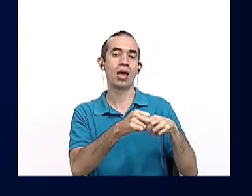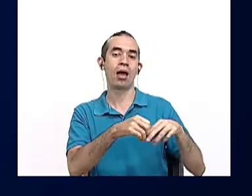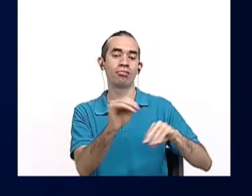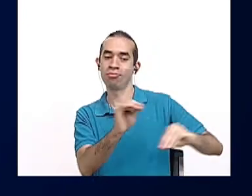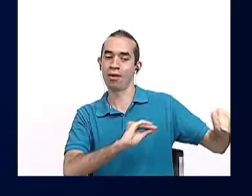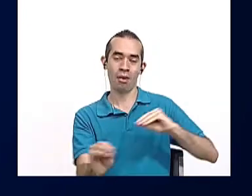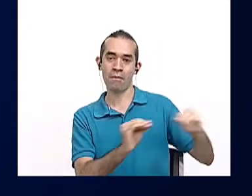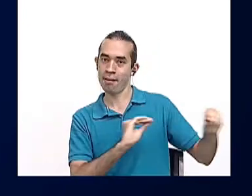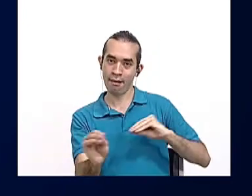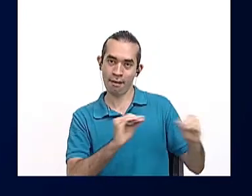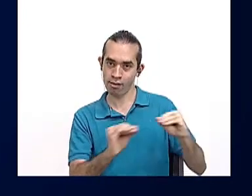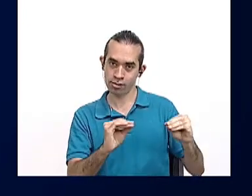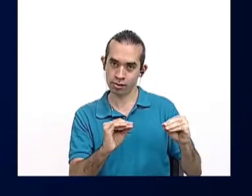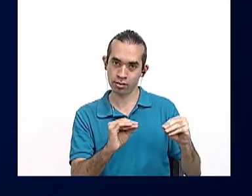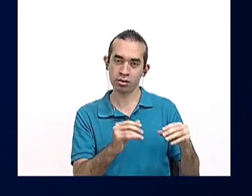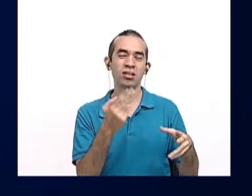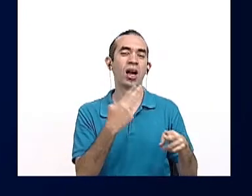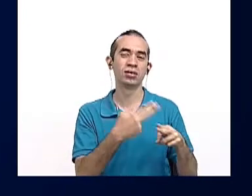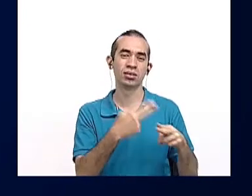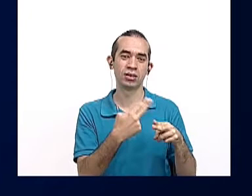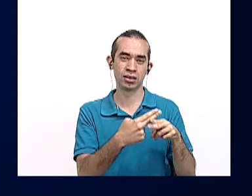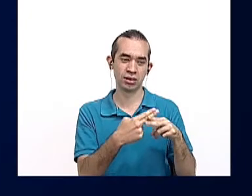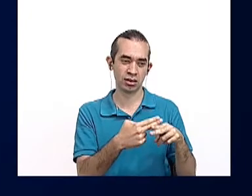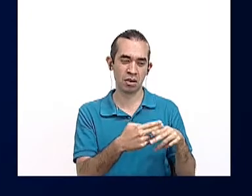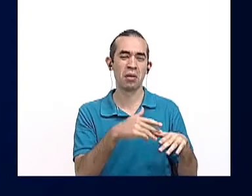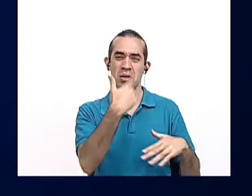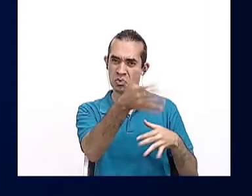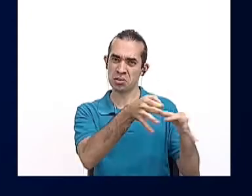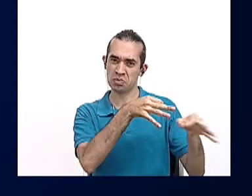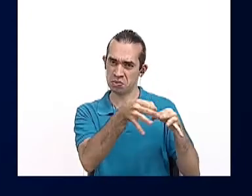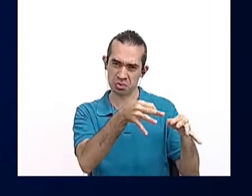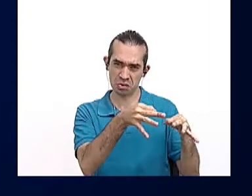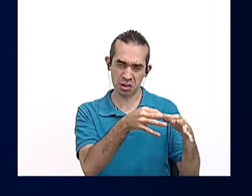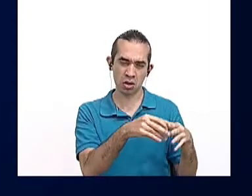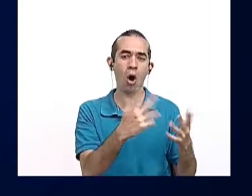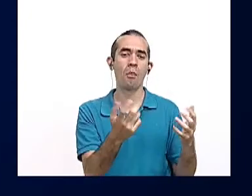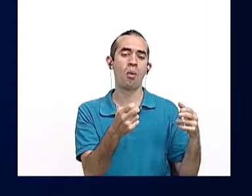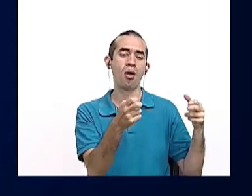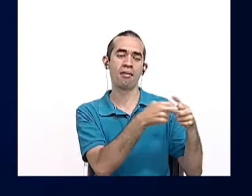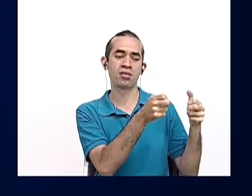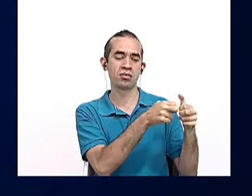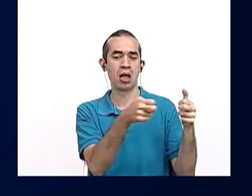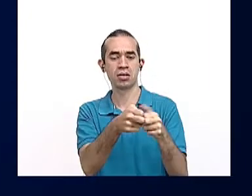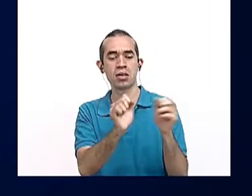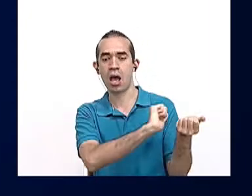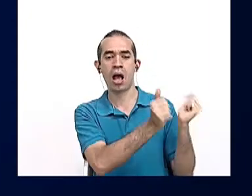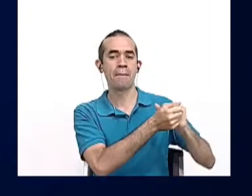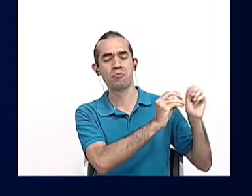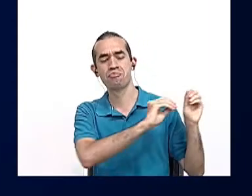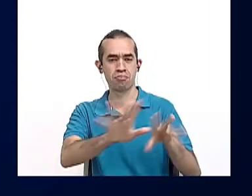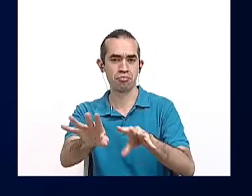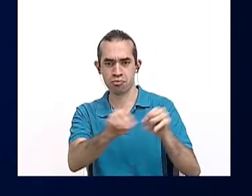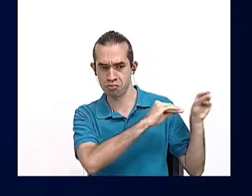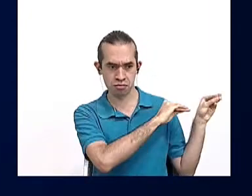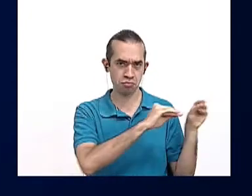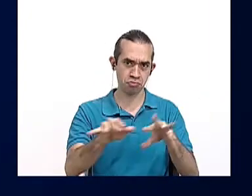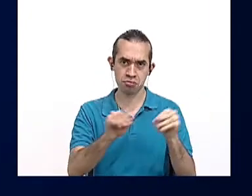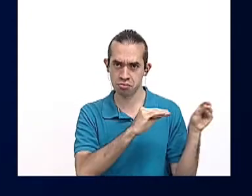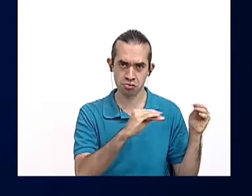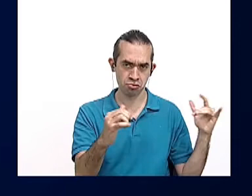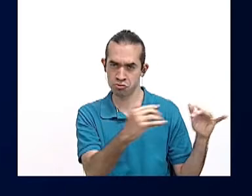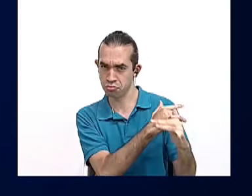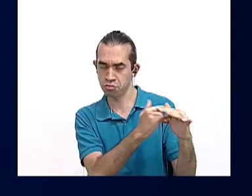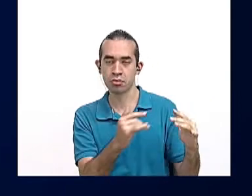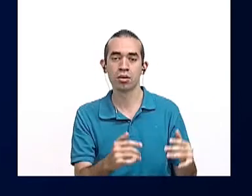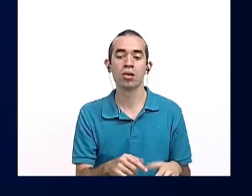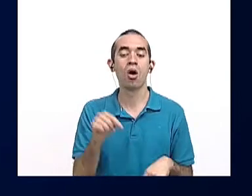también conocemos como corriente eléctrica. Esa parte la vamos a estar desarrollando en otra clase. Hoy nos interesa la electricidad estática o